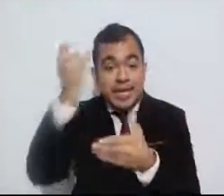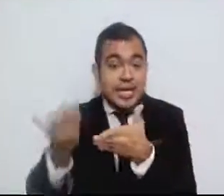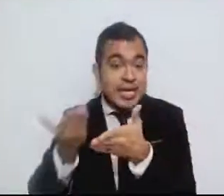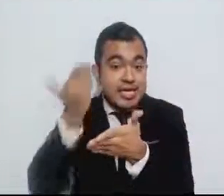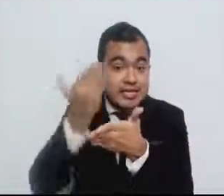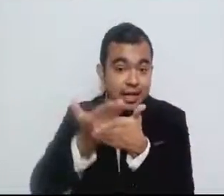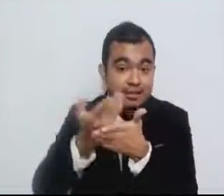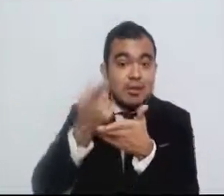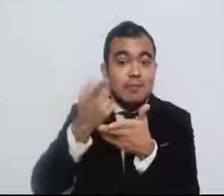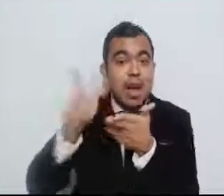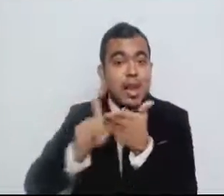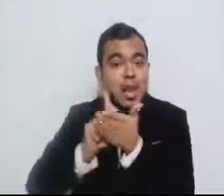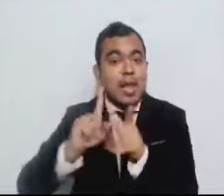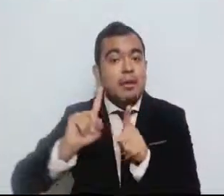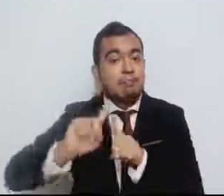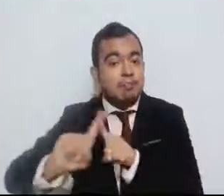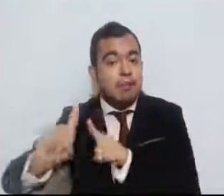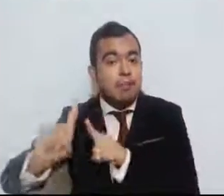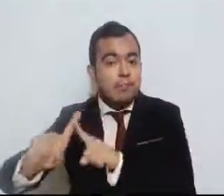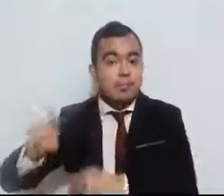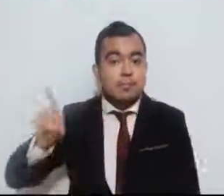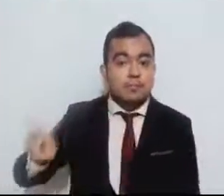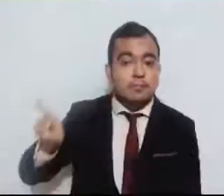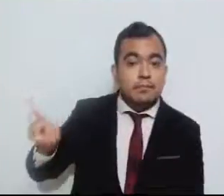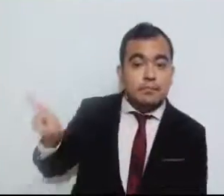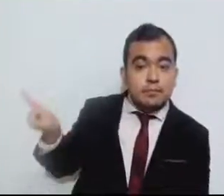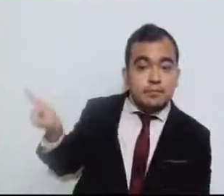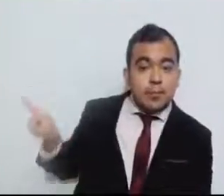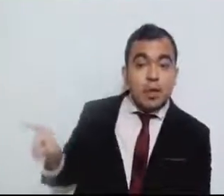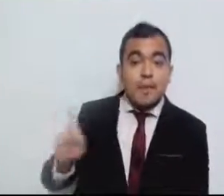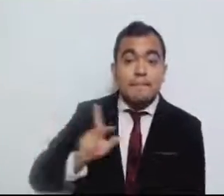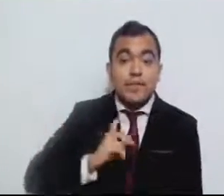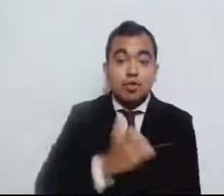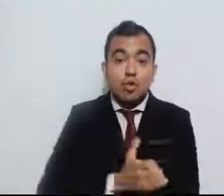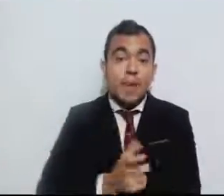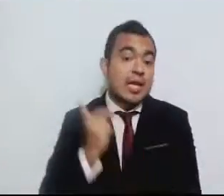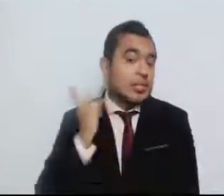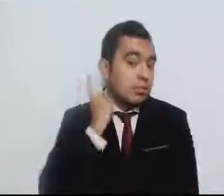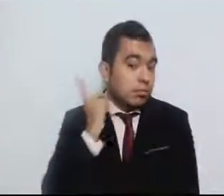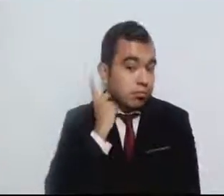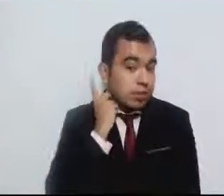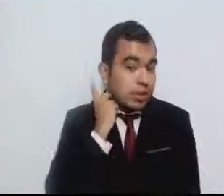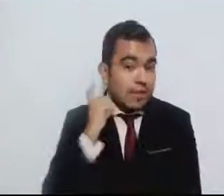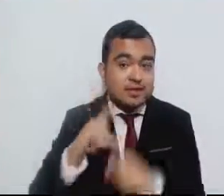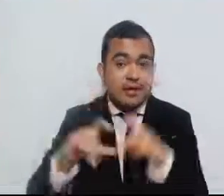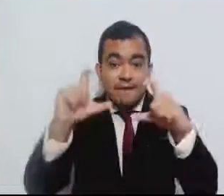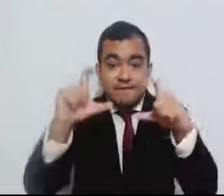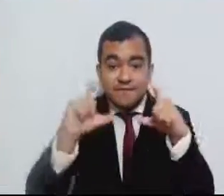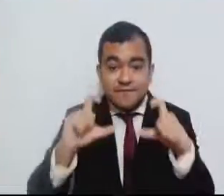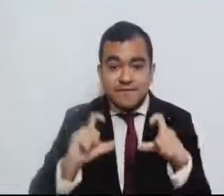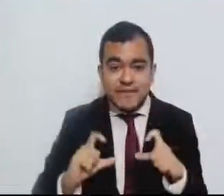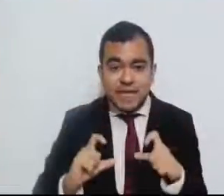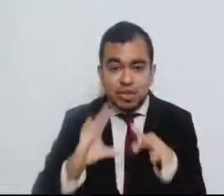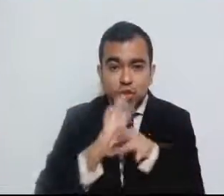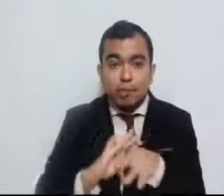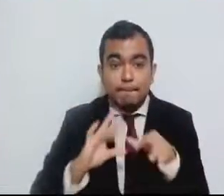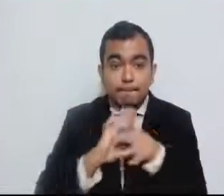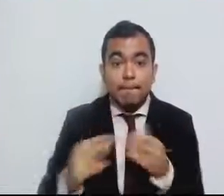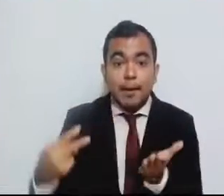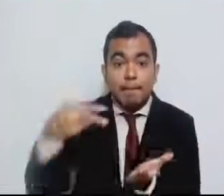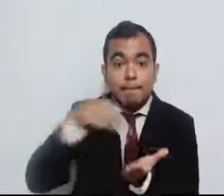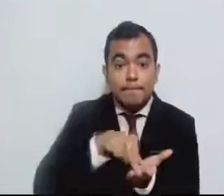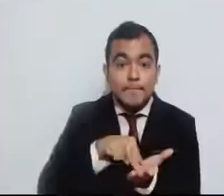mostrado todas nuestras compañeras aquí, todas las fracciones parlamentarias que se han manifestado